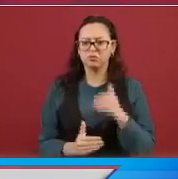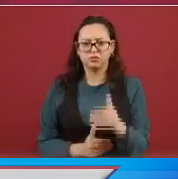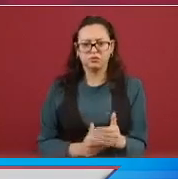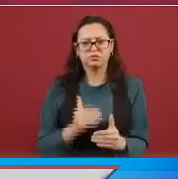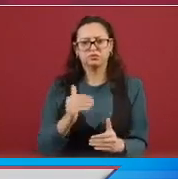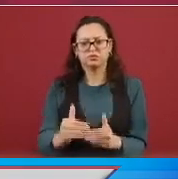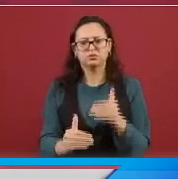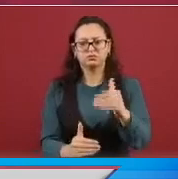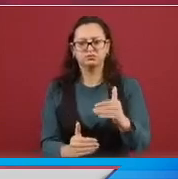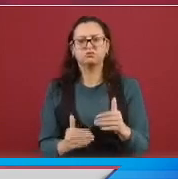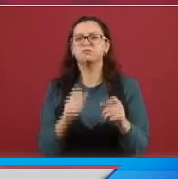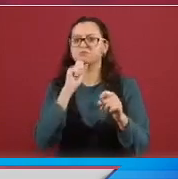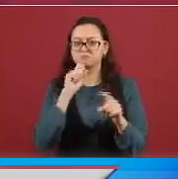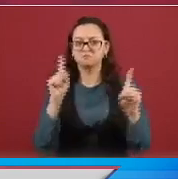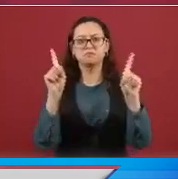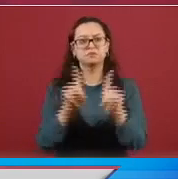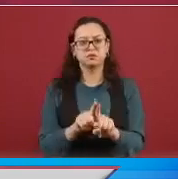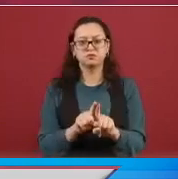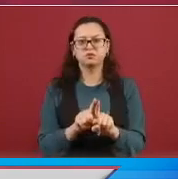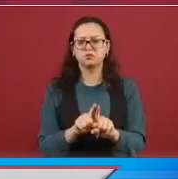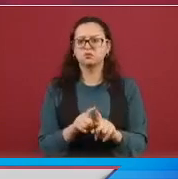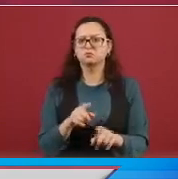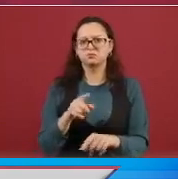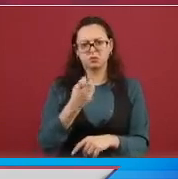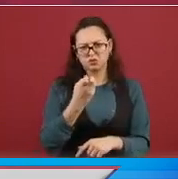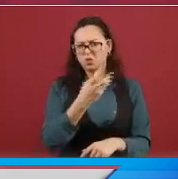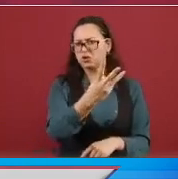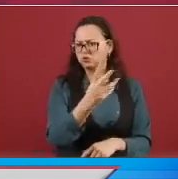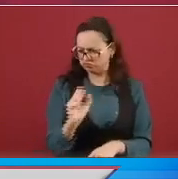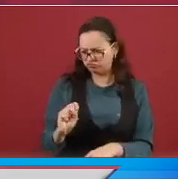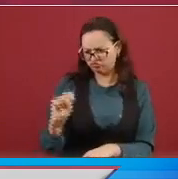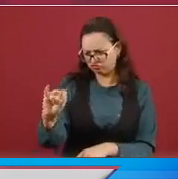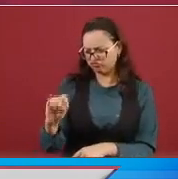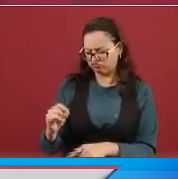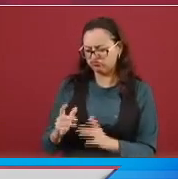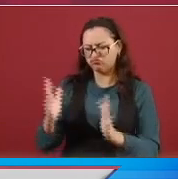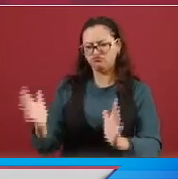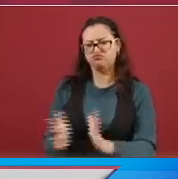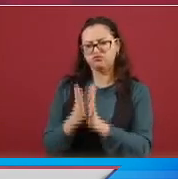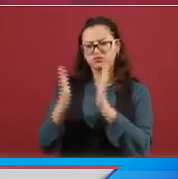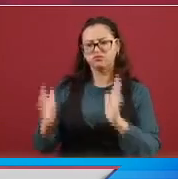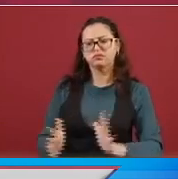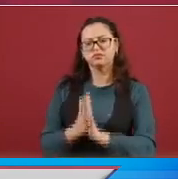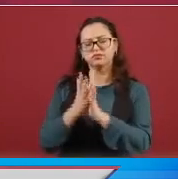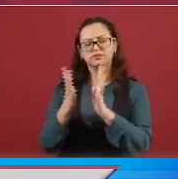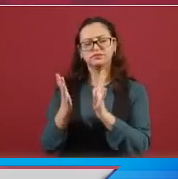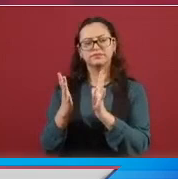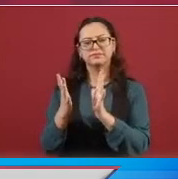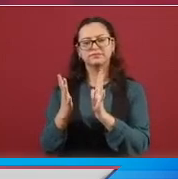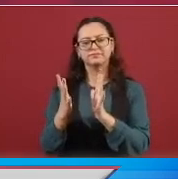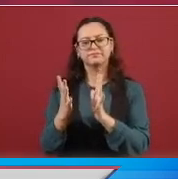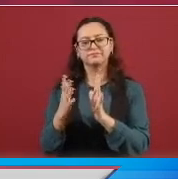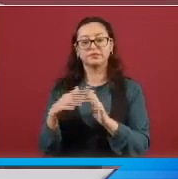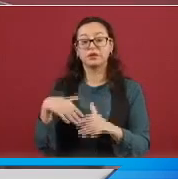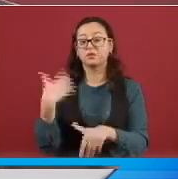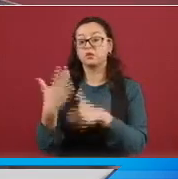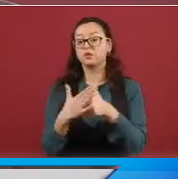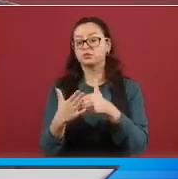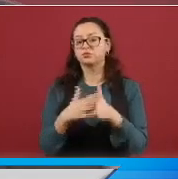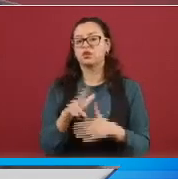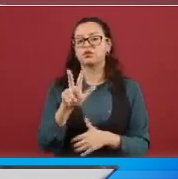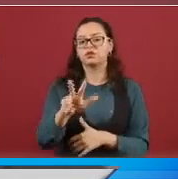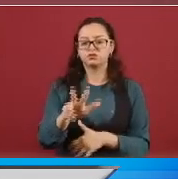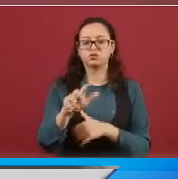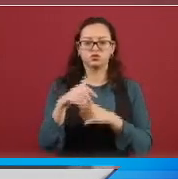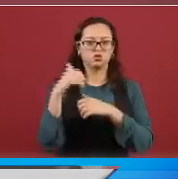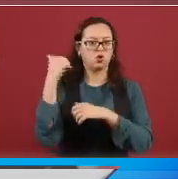nueva, se logrará la autonomía en gasolinas y se podrán bajar los costos. Se supervisa que se finalice el tren de Guadalajara con una inversión